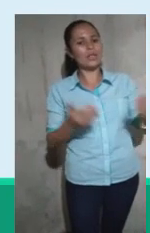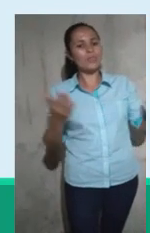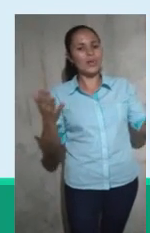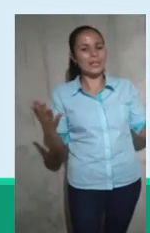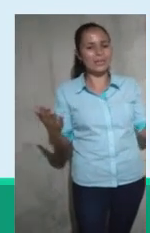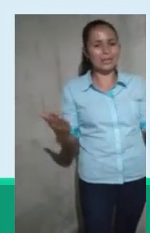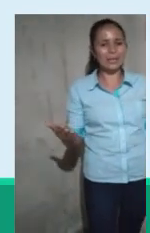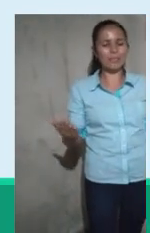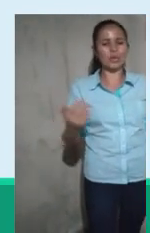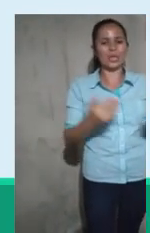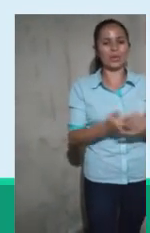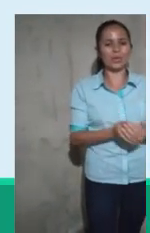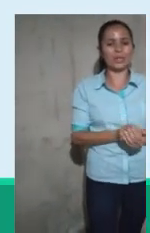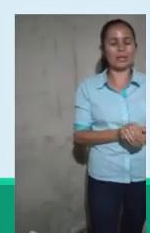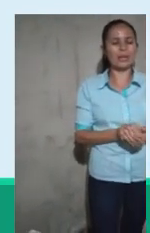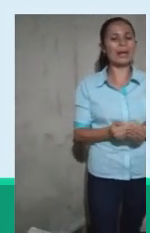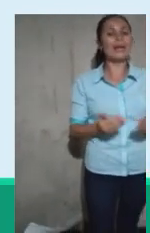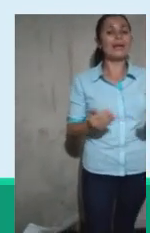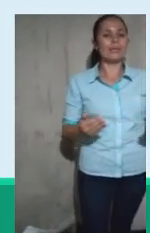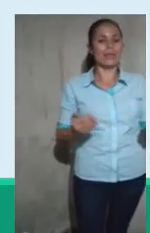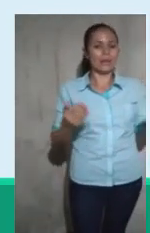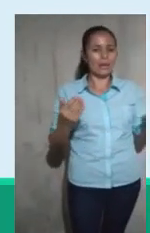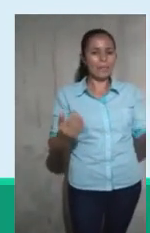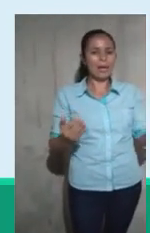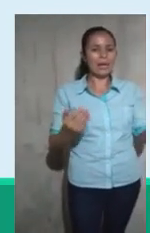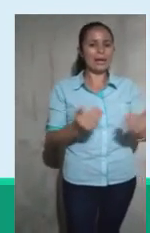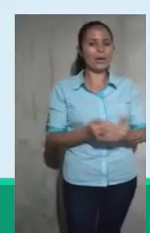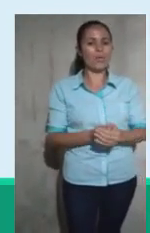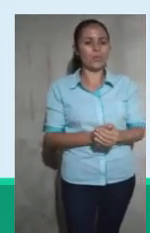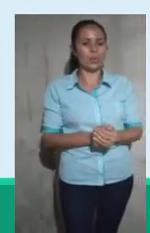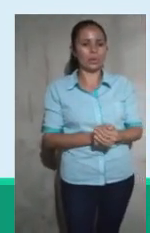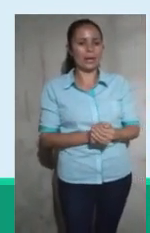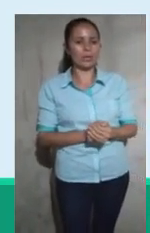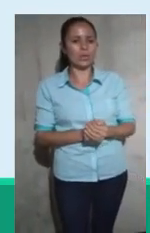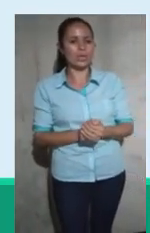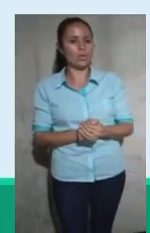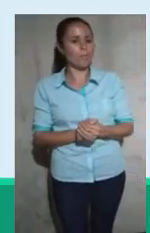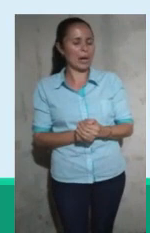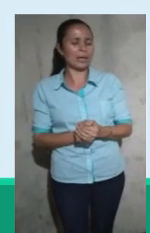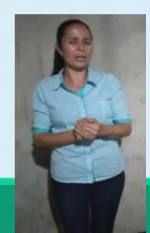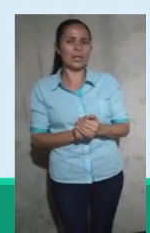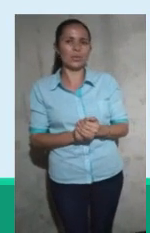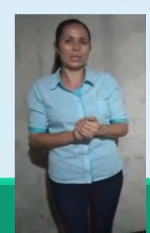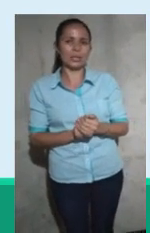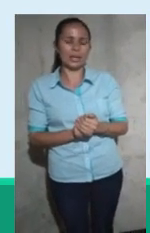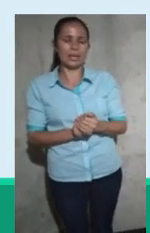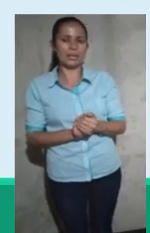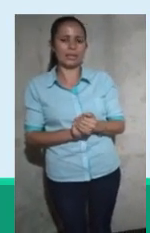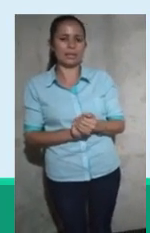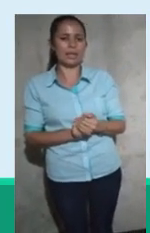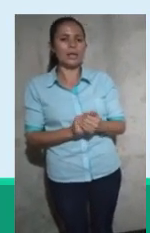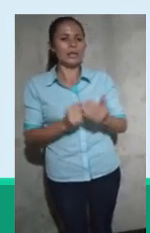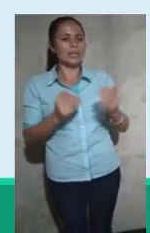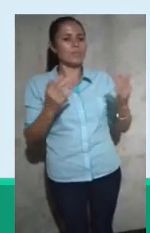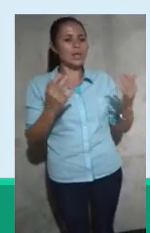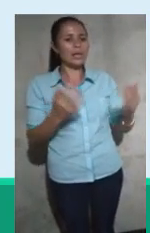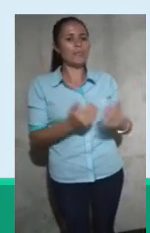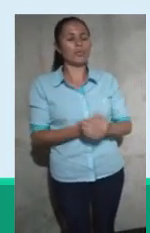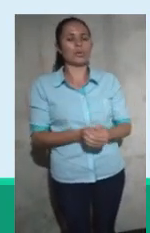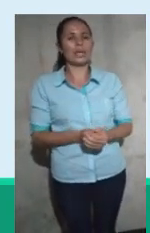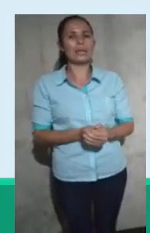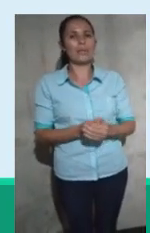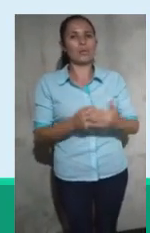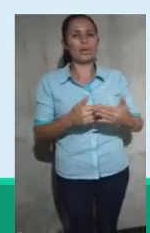son aquellos principios que nos indican de qué manera comportarnos y son parte de nuestras creencias. Es